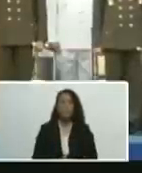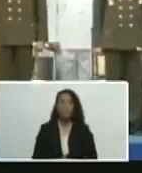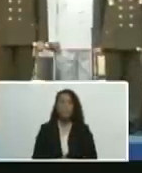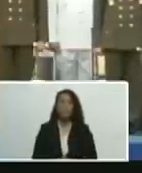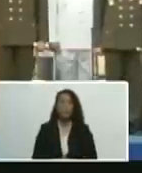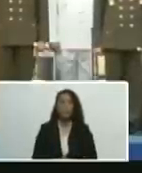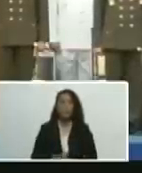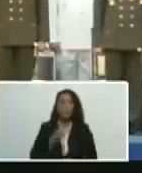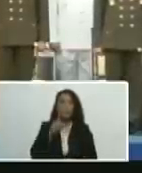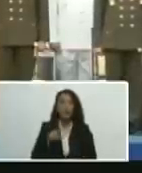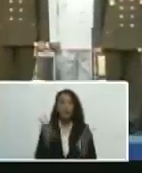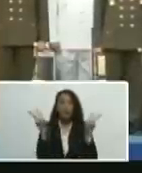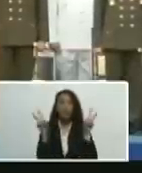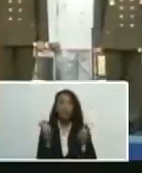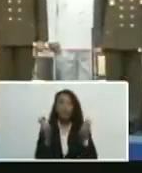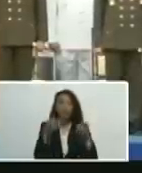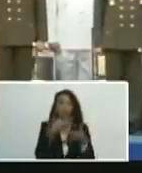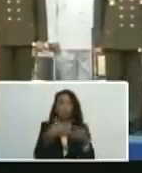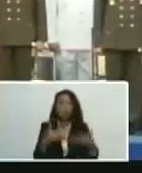Tema